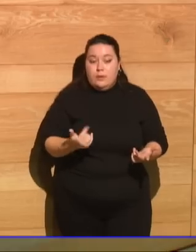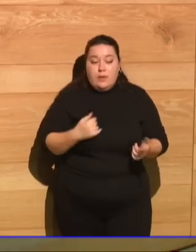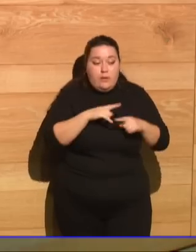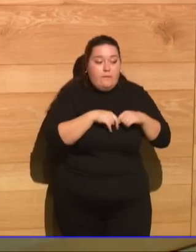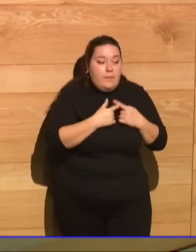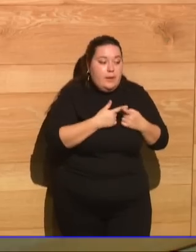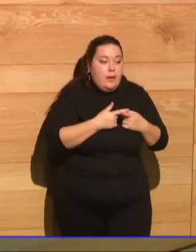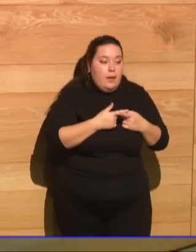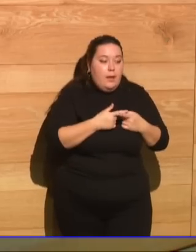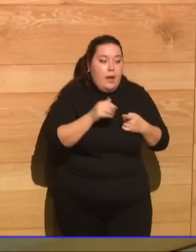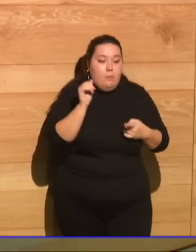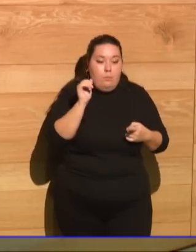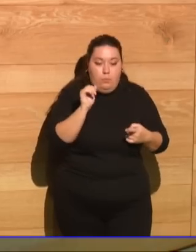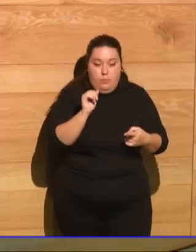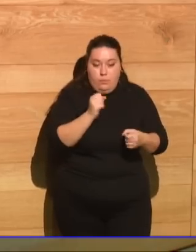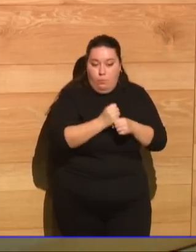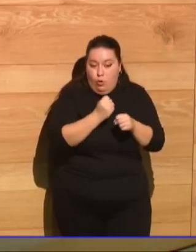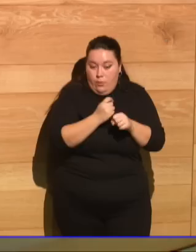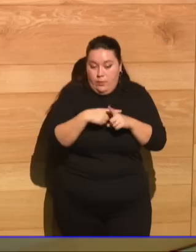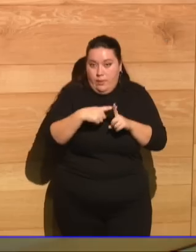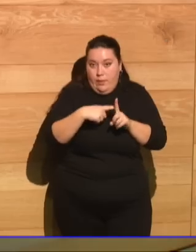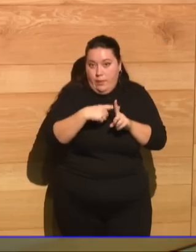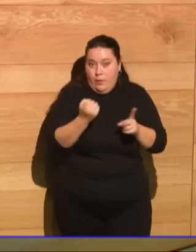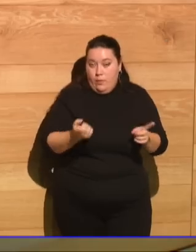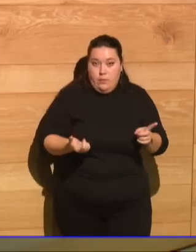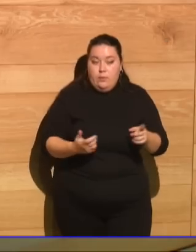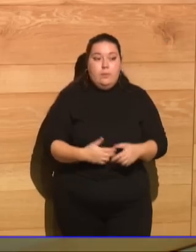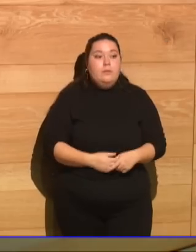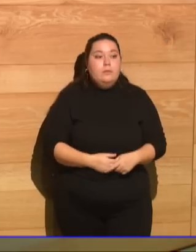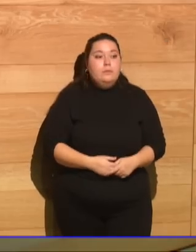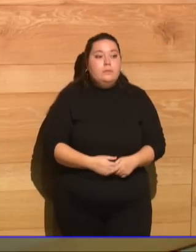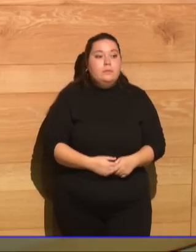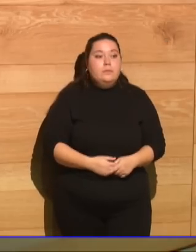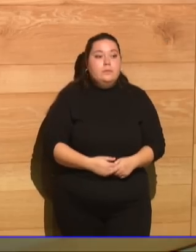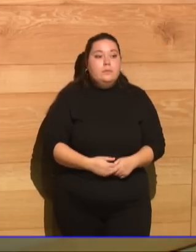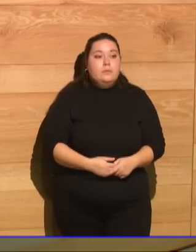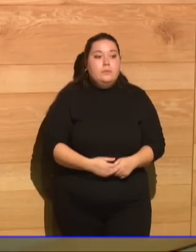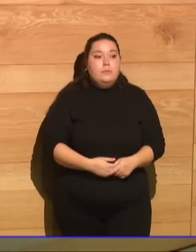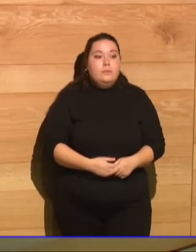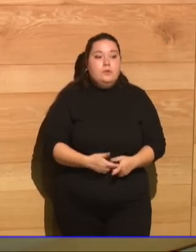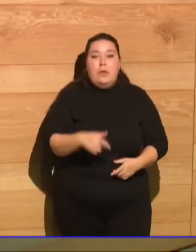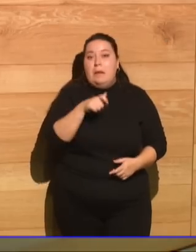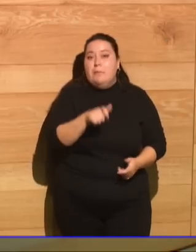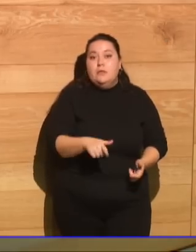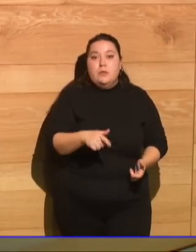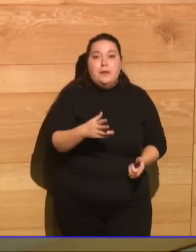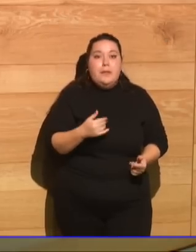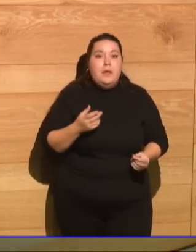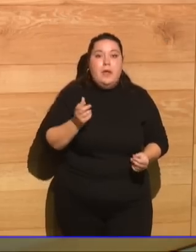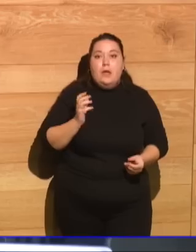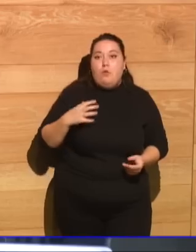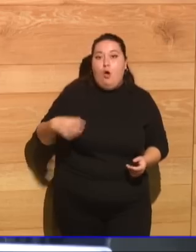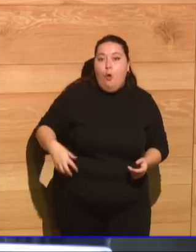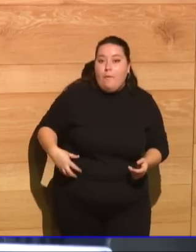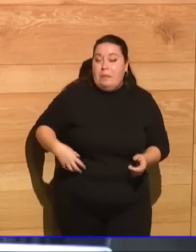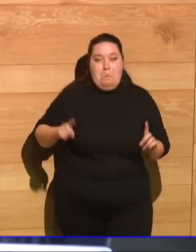familia proletaria. Y toda su vida se condujo en gran medida de ese modo. No porque fuera una persona de una nobleza, no